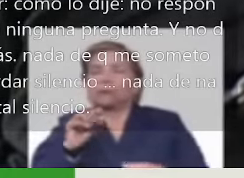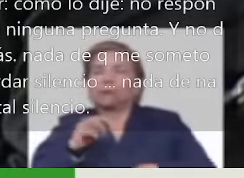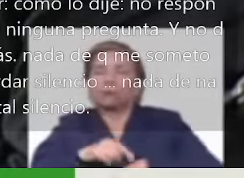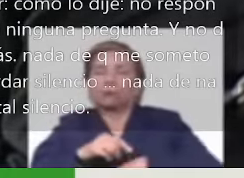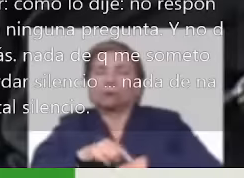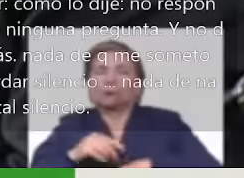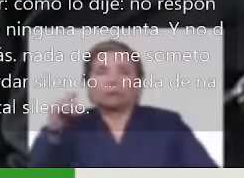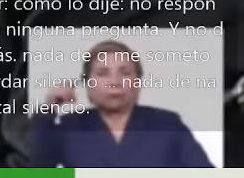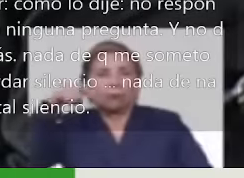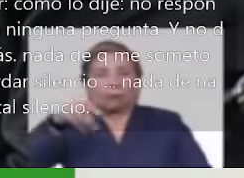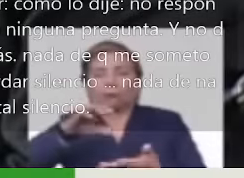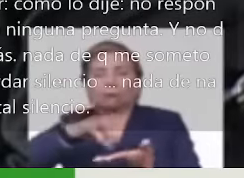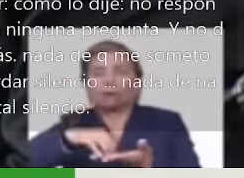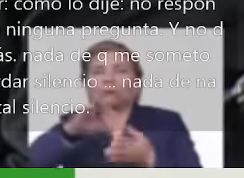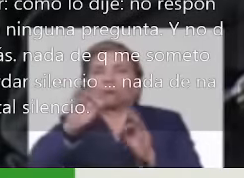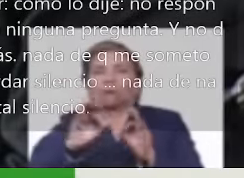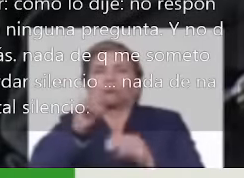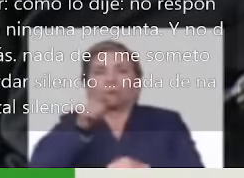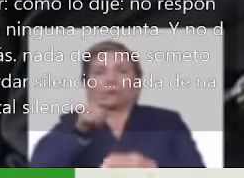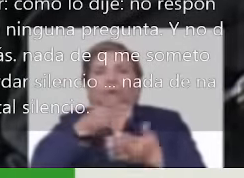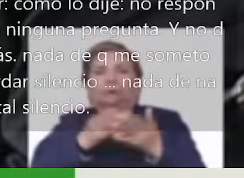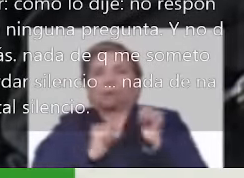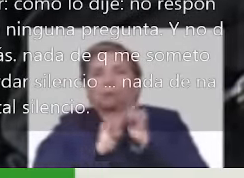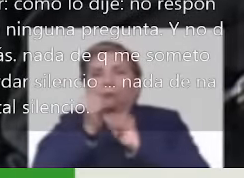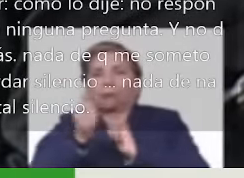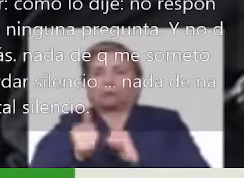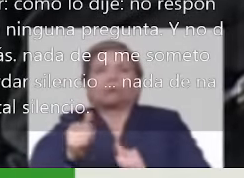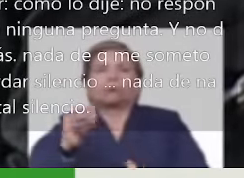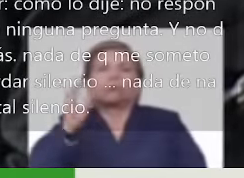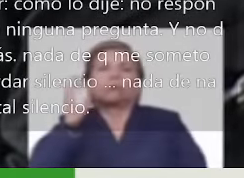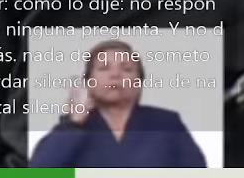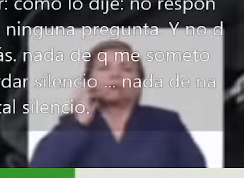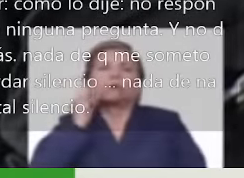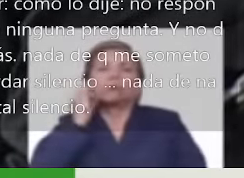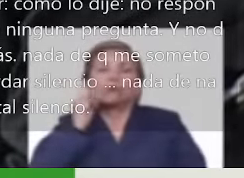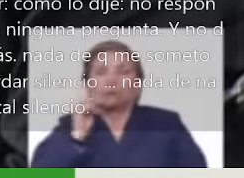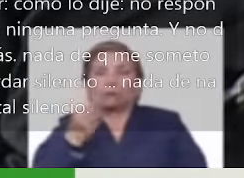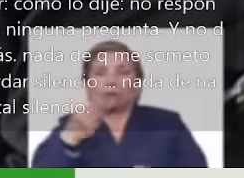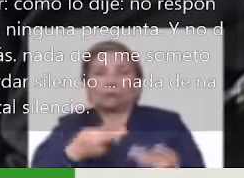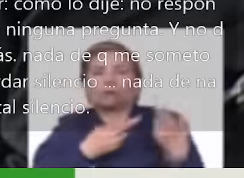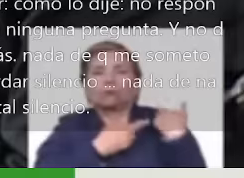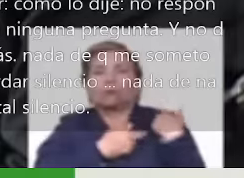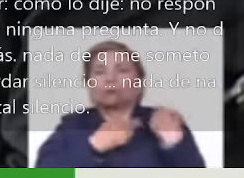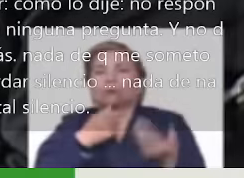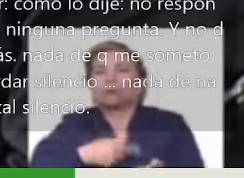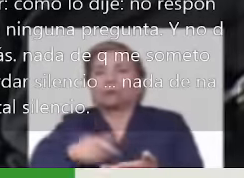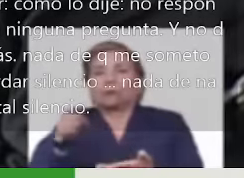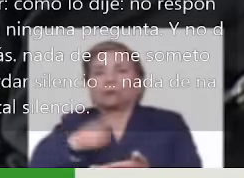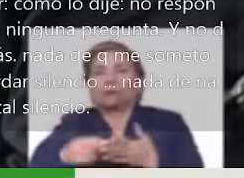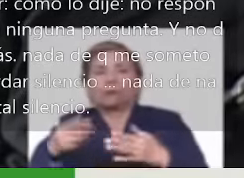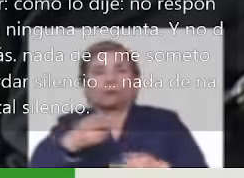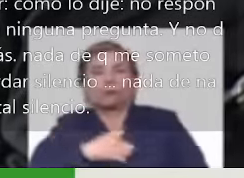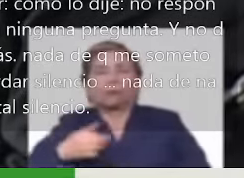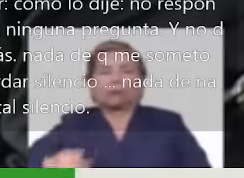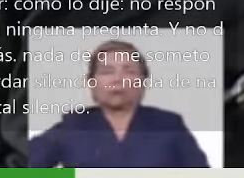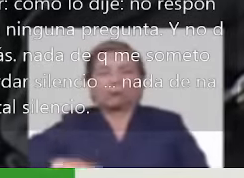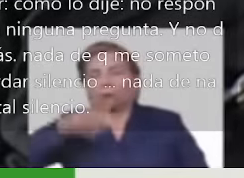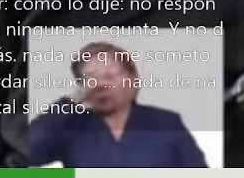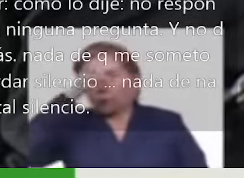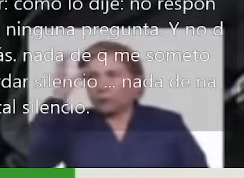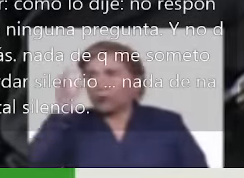misma ciudad, precise si usted viajó a la ciudad de Chiclayo por encargo u orden del expresidente Pedro